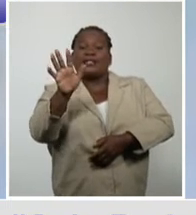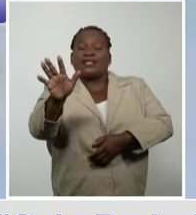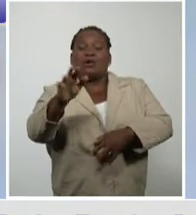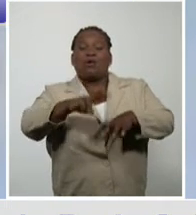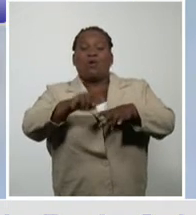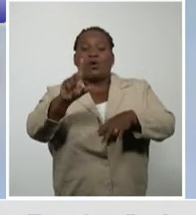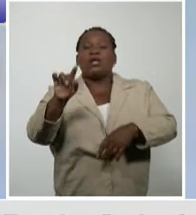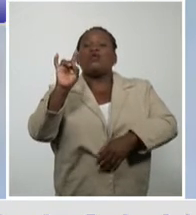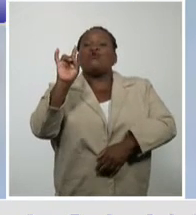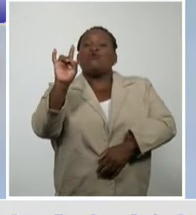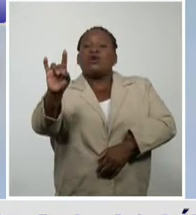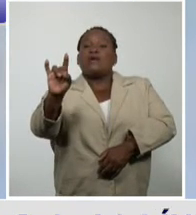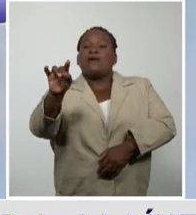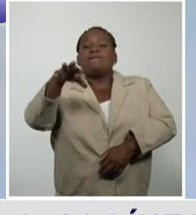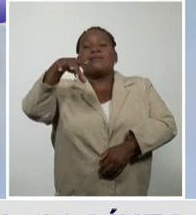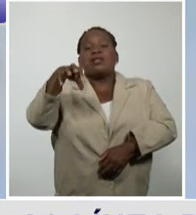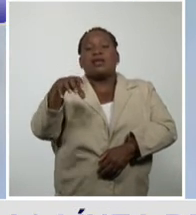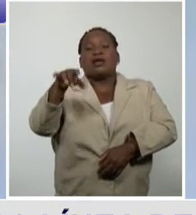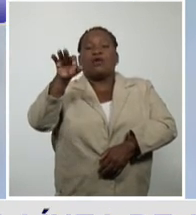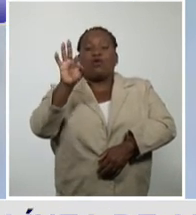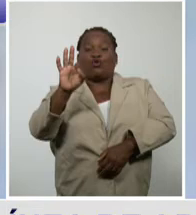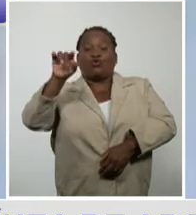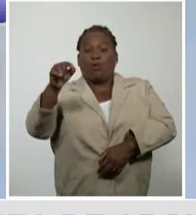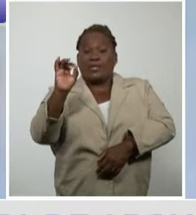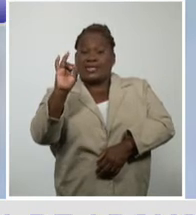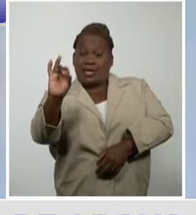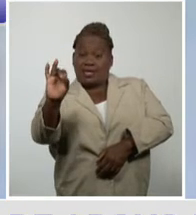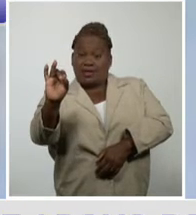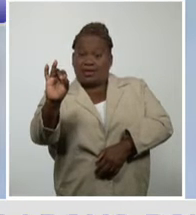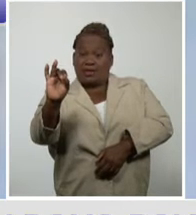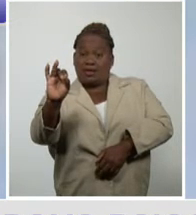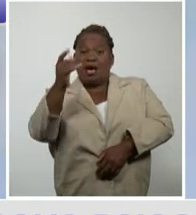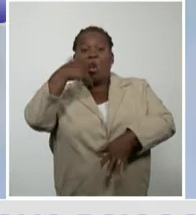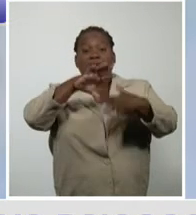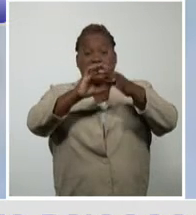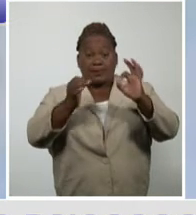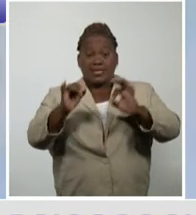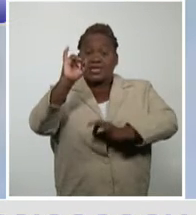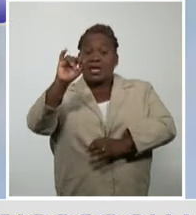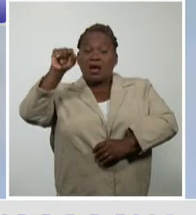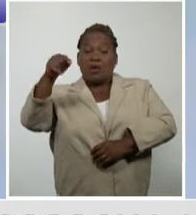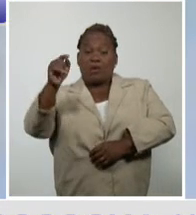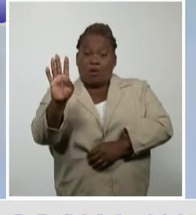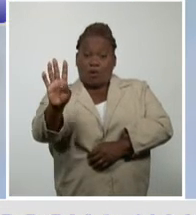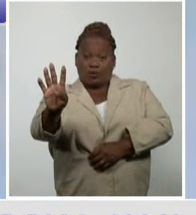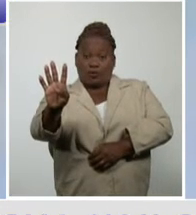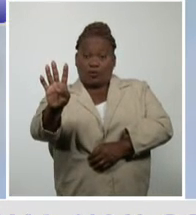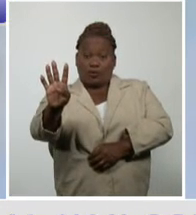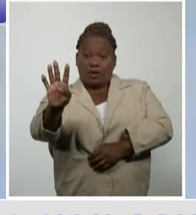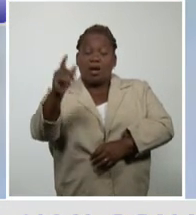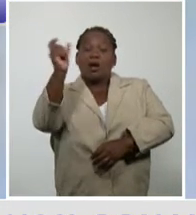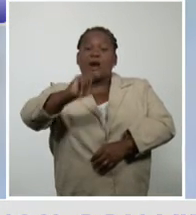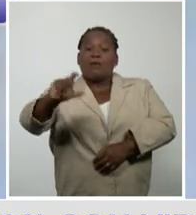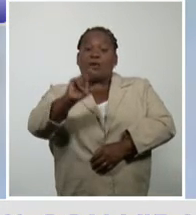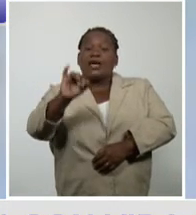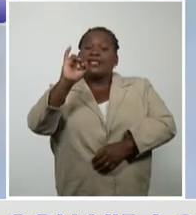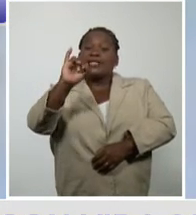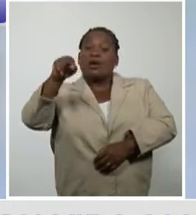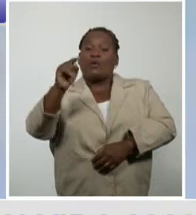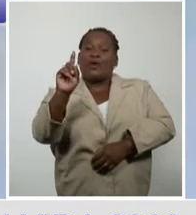9%, Pinar del Río 8,7%, Artemisa 6,4%, Camagüey